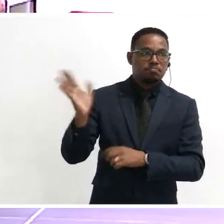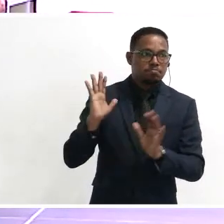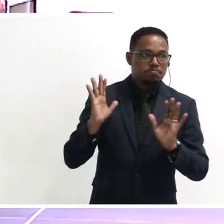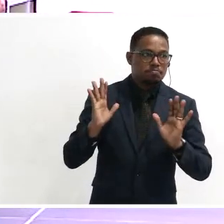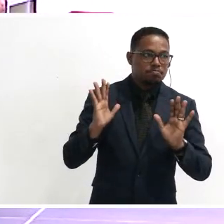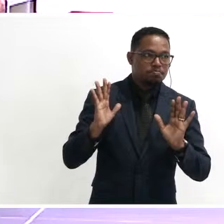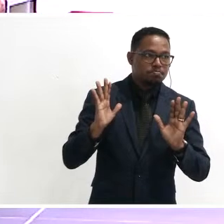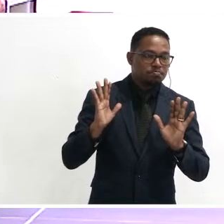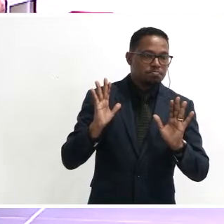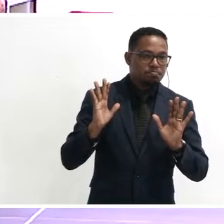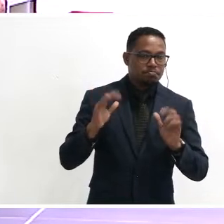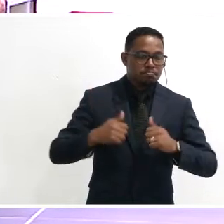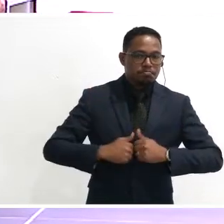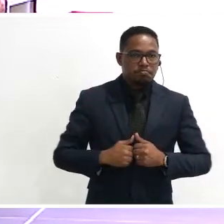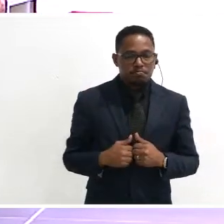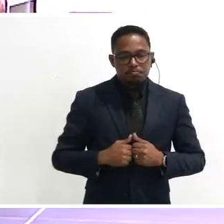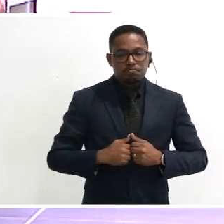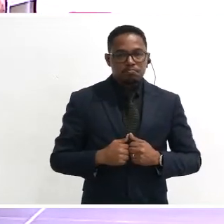Sí.